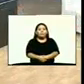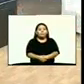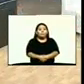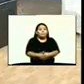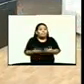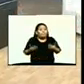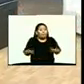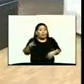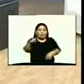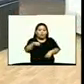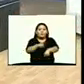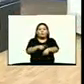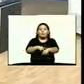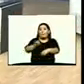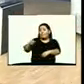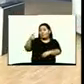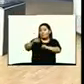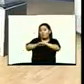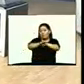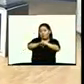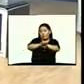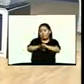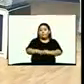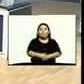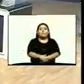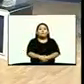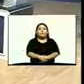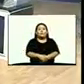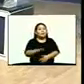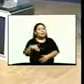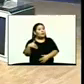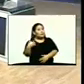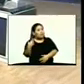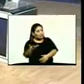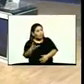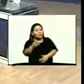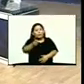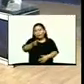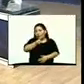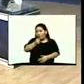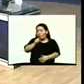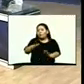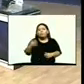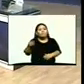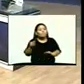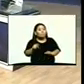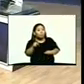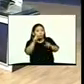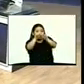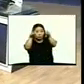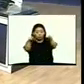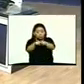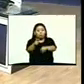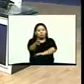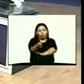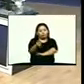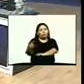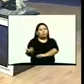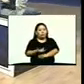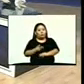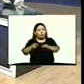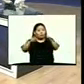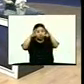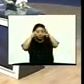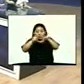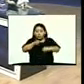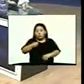Es momento de ir a nuestra primera pausa comercial. Tenemos más información para ustedes. Le pedimos que se sigan informando con Noticiero Hechos en